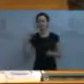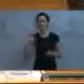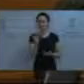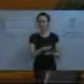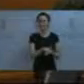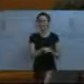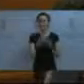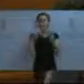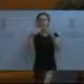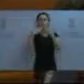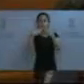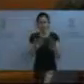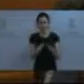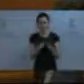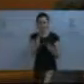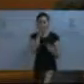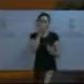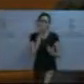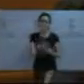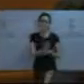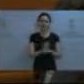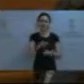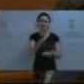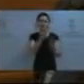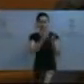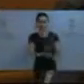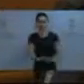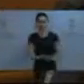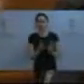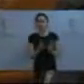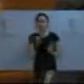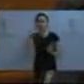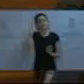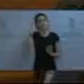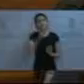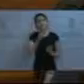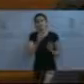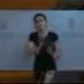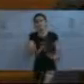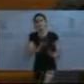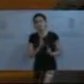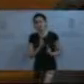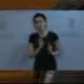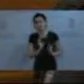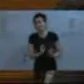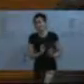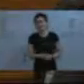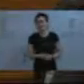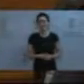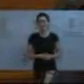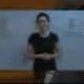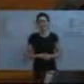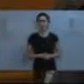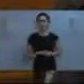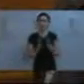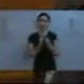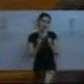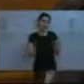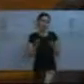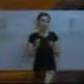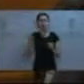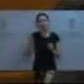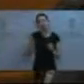Muchas gracias. Bueno, señor consejero, previsible su respuesta, como no cabía esperar de otro modo, aunque podía haber dado